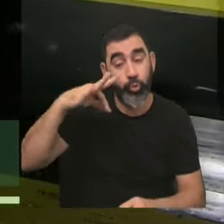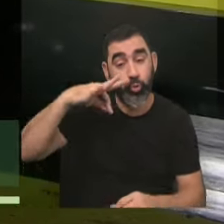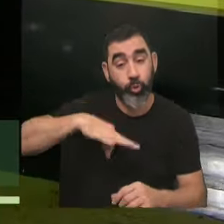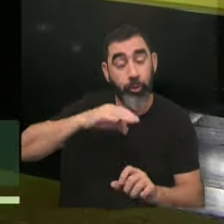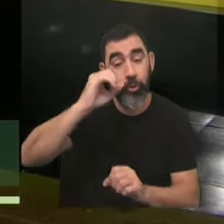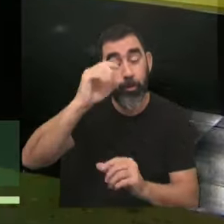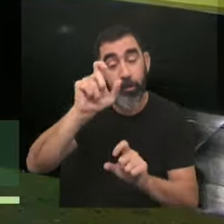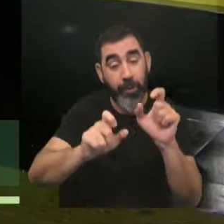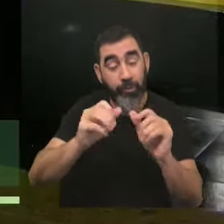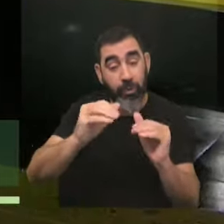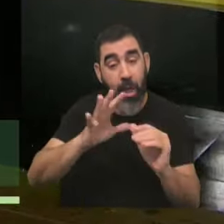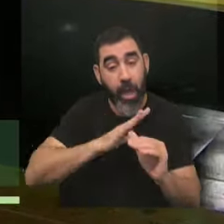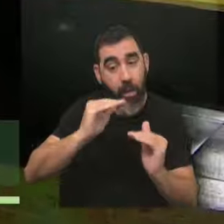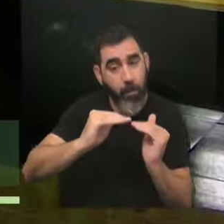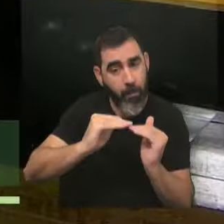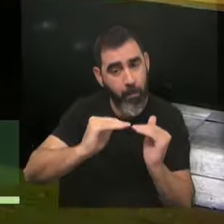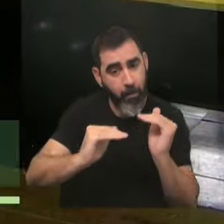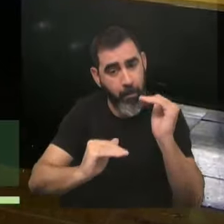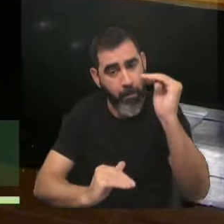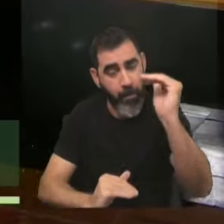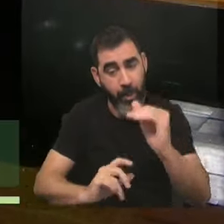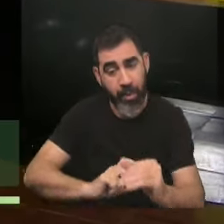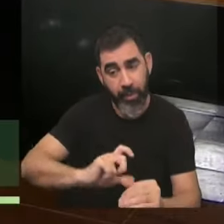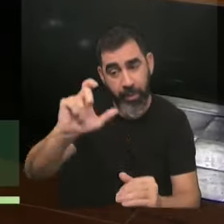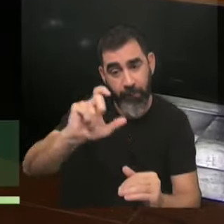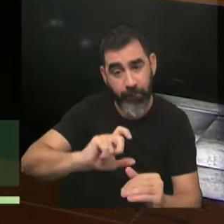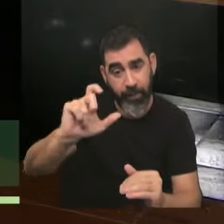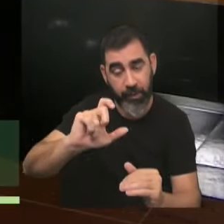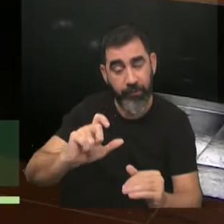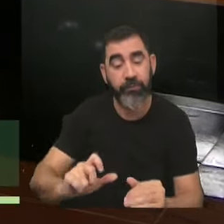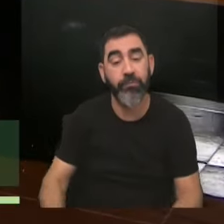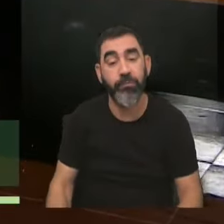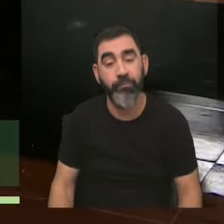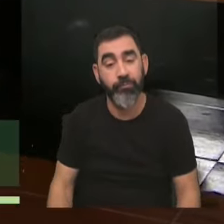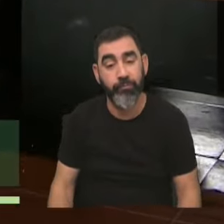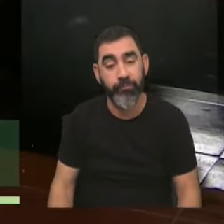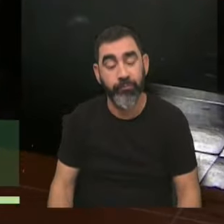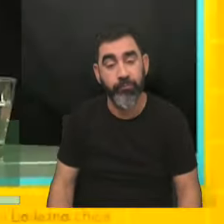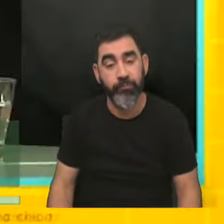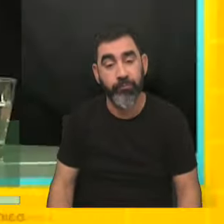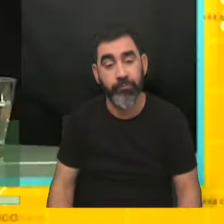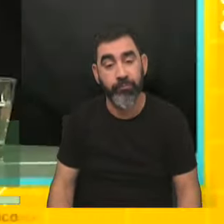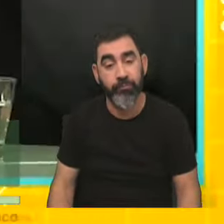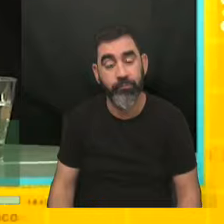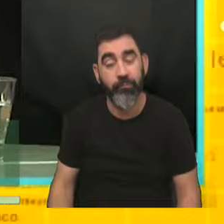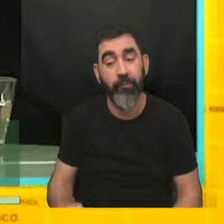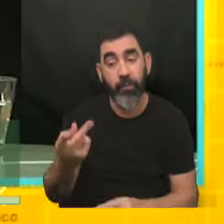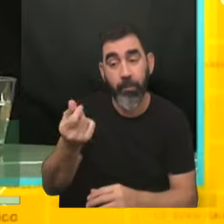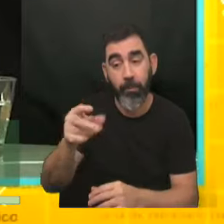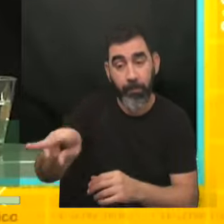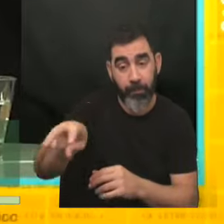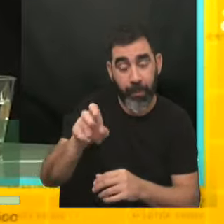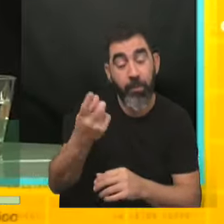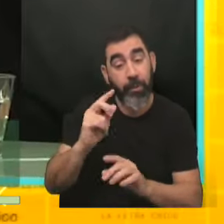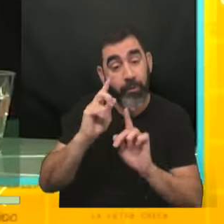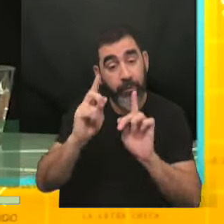se reduce es decir que aumenta lo que llamamos el excedente de explotación que está ligado a lo que podría ser más las rentas del capital pero a su